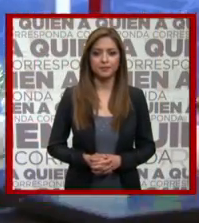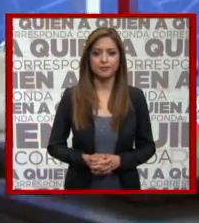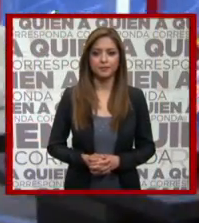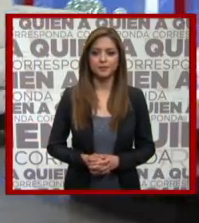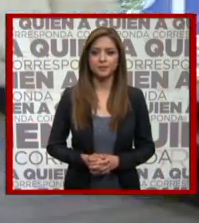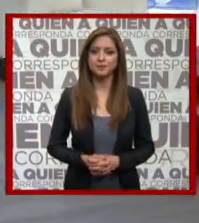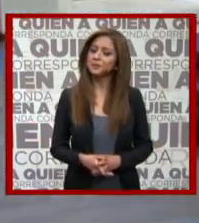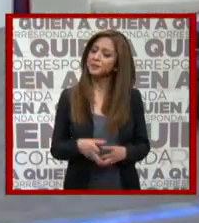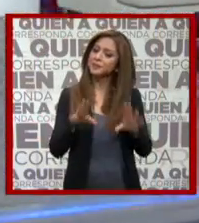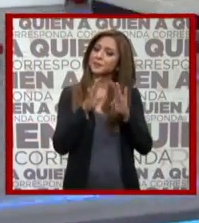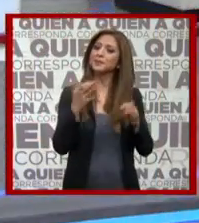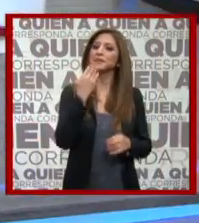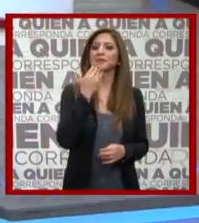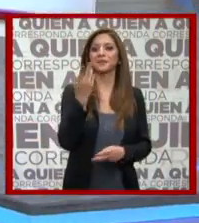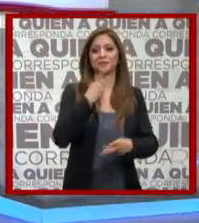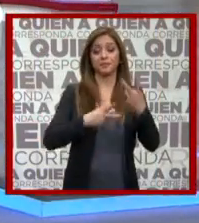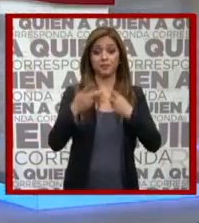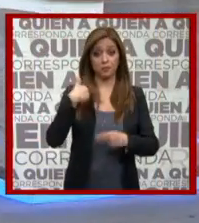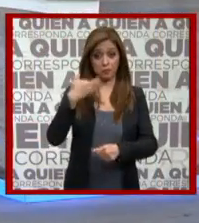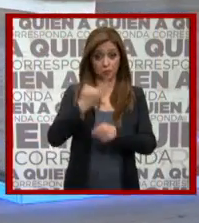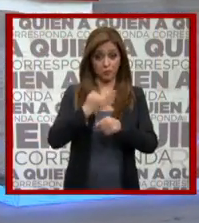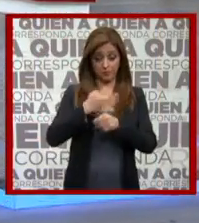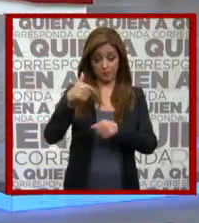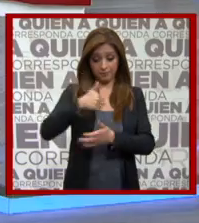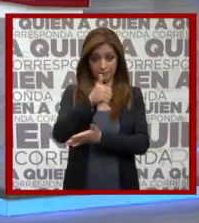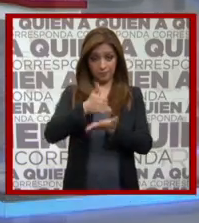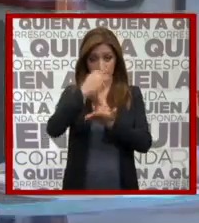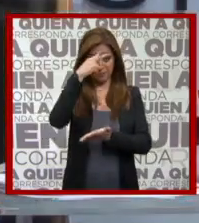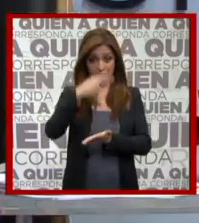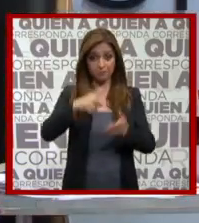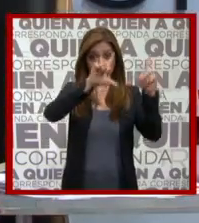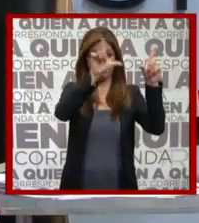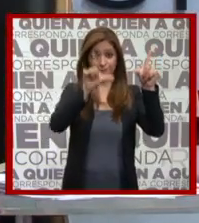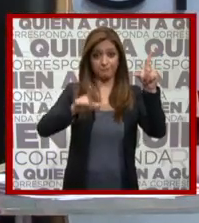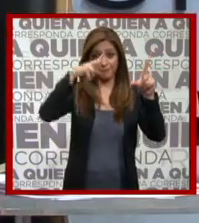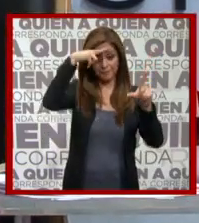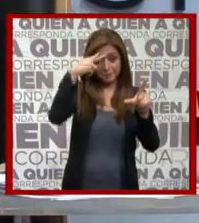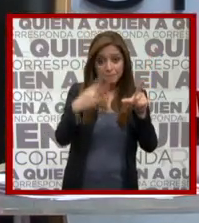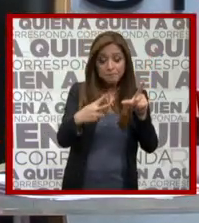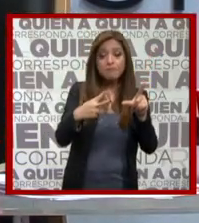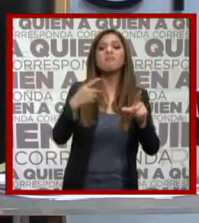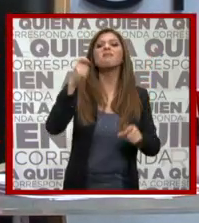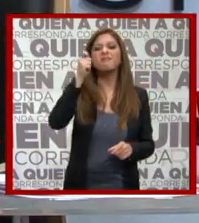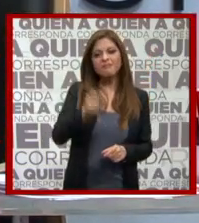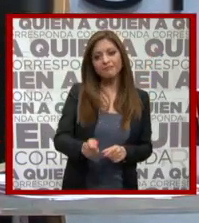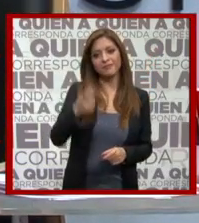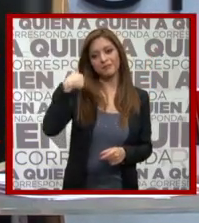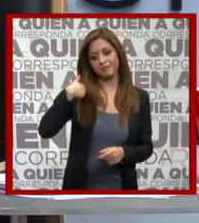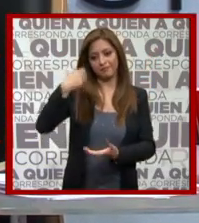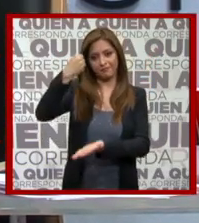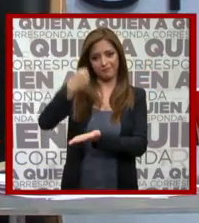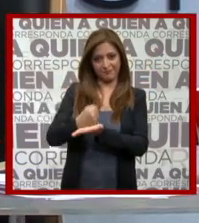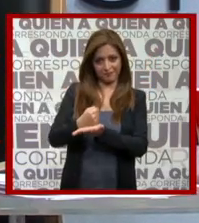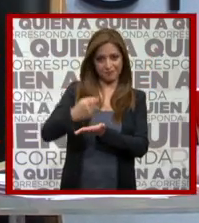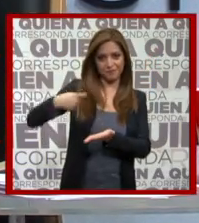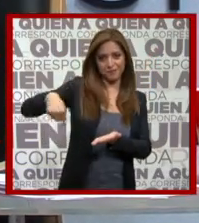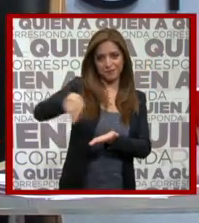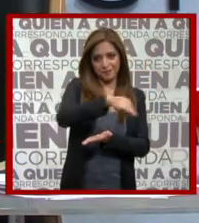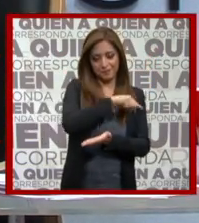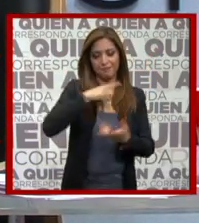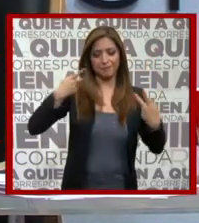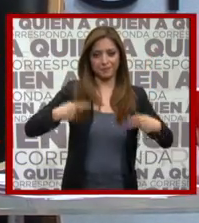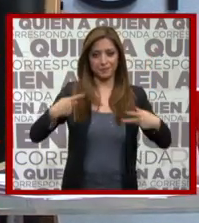¿Qué tal? ¿Cómo están ustedes? Bienvenidos en vivo desde la Ciudad de México hacia toda la República. Yo soy Jorge Garralda y me respalda un gran equipo que estamos listos para